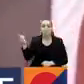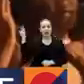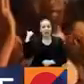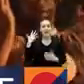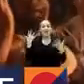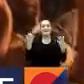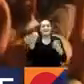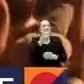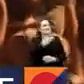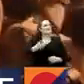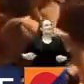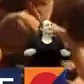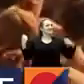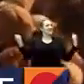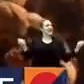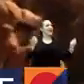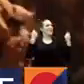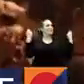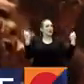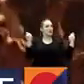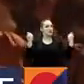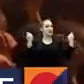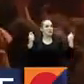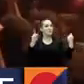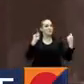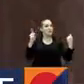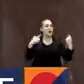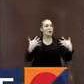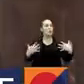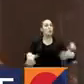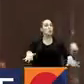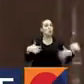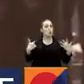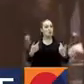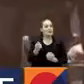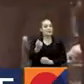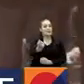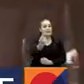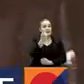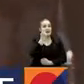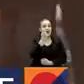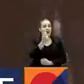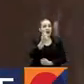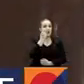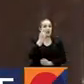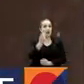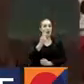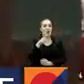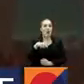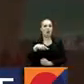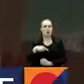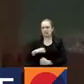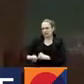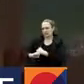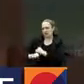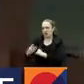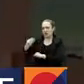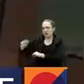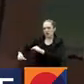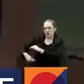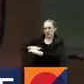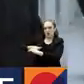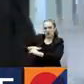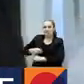presidencia de un país puede ser una carrera tan exigente y tan esquiva que lleve a apelar a cualquier recurso para conseguirla. La